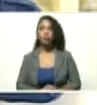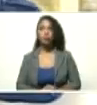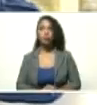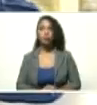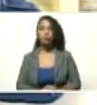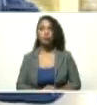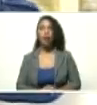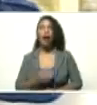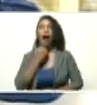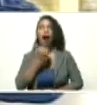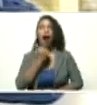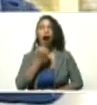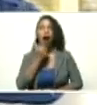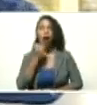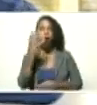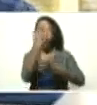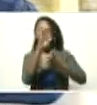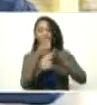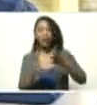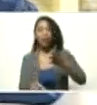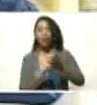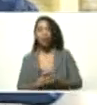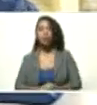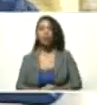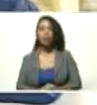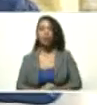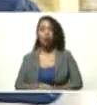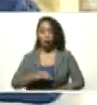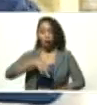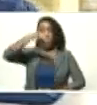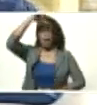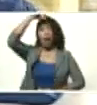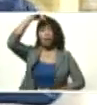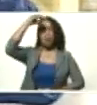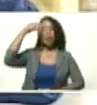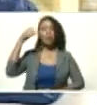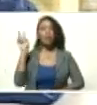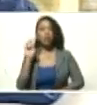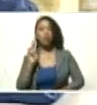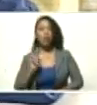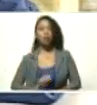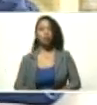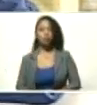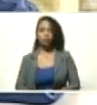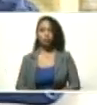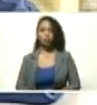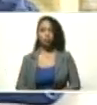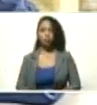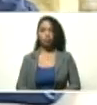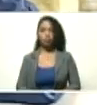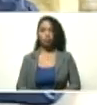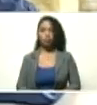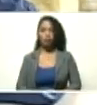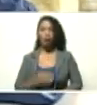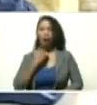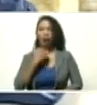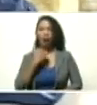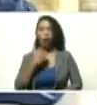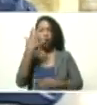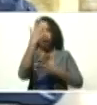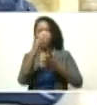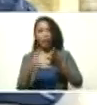Si algo caracteriza el alma del ser venezolano, si algo caracteriza